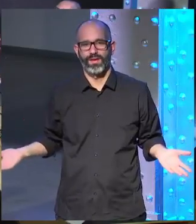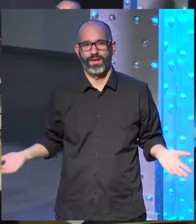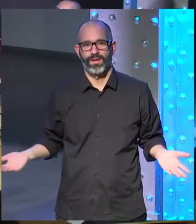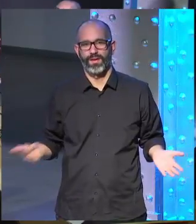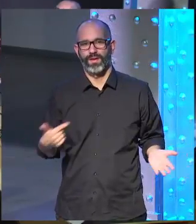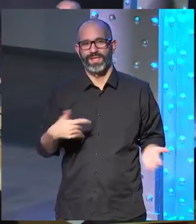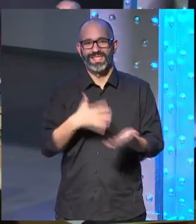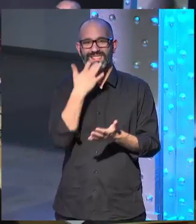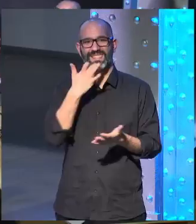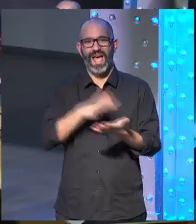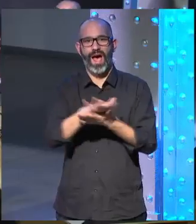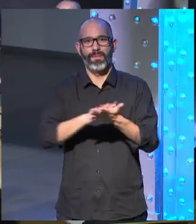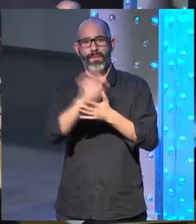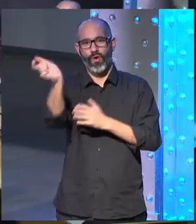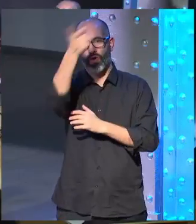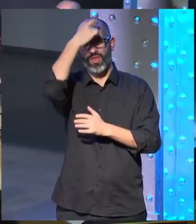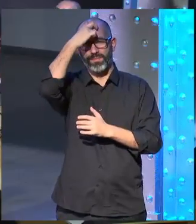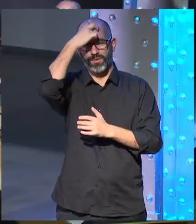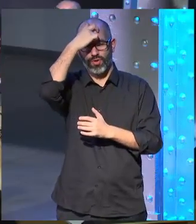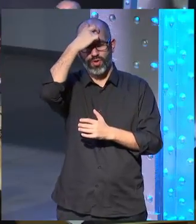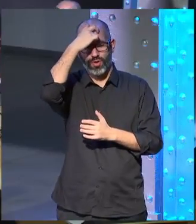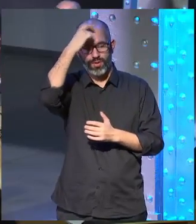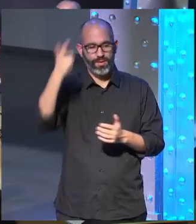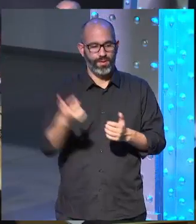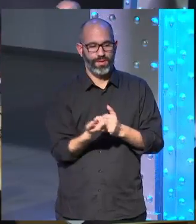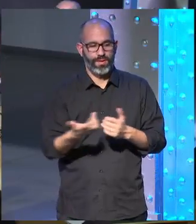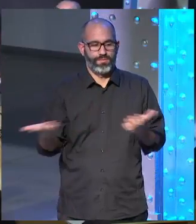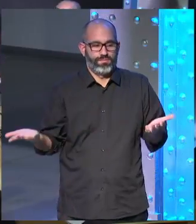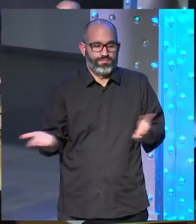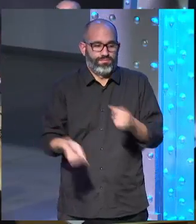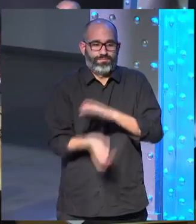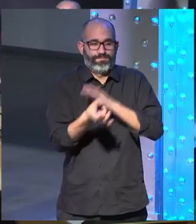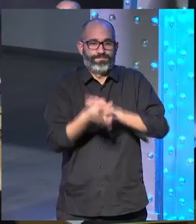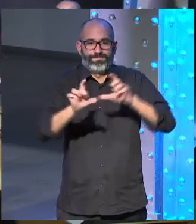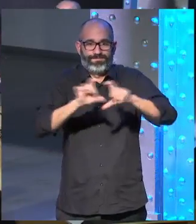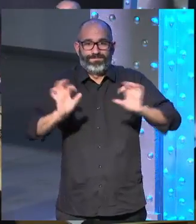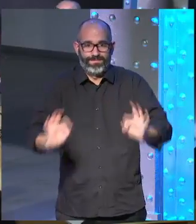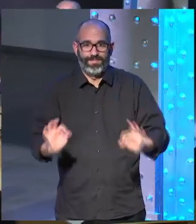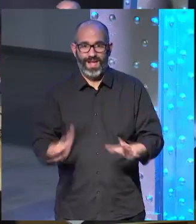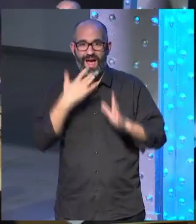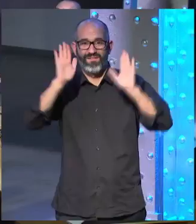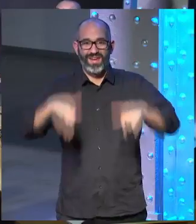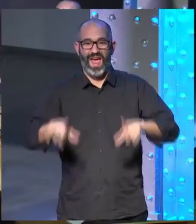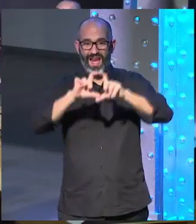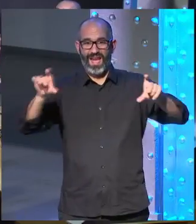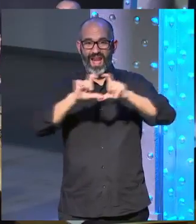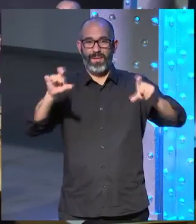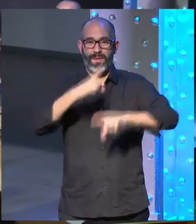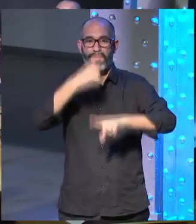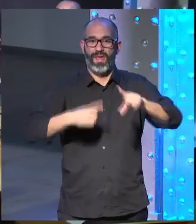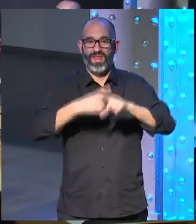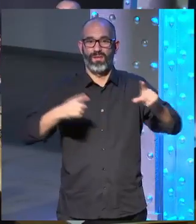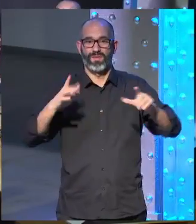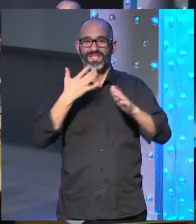Y que hablando del concepto startup, y que también ahora daré un guiño a ello, Se ha reducido la edad media de las empresas. Ha bajado de